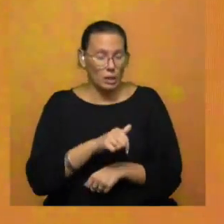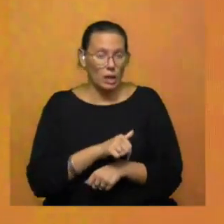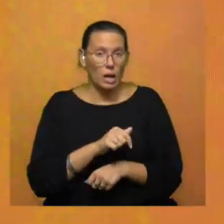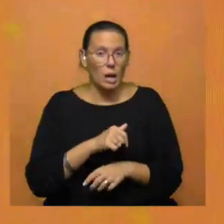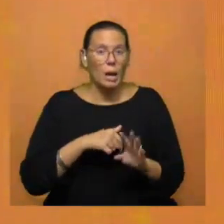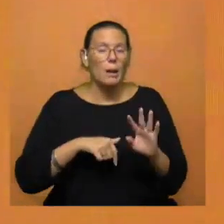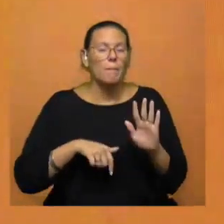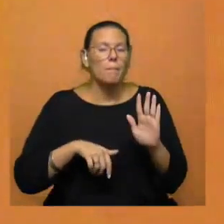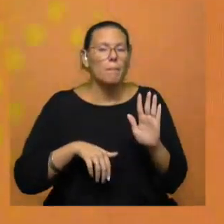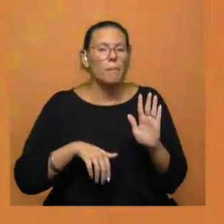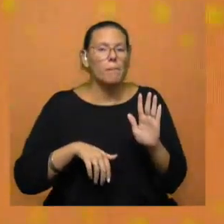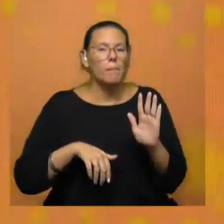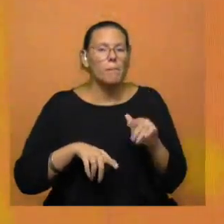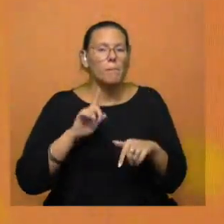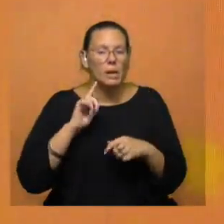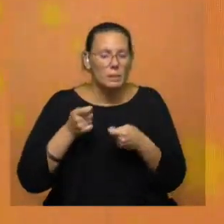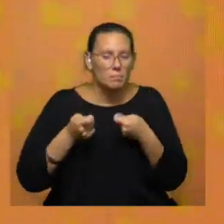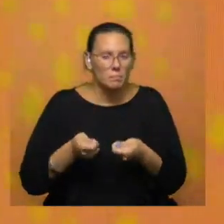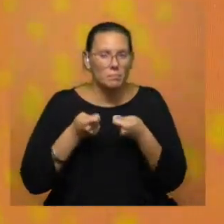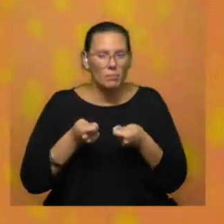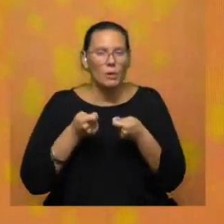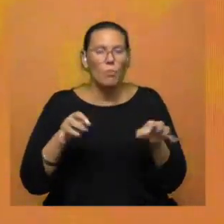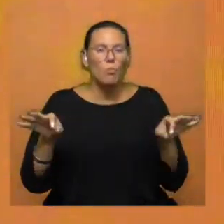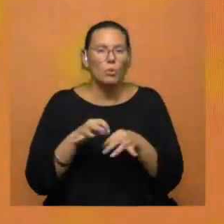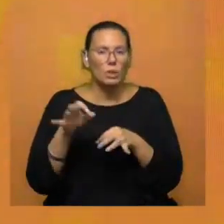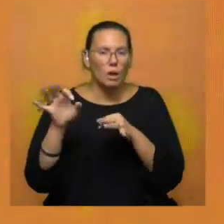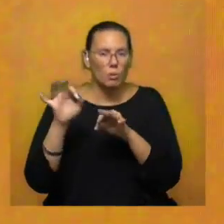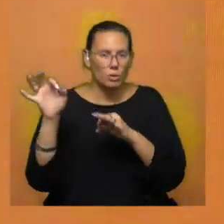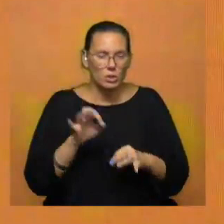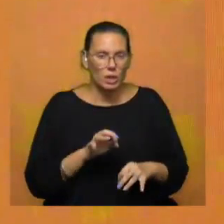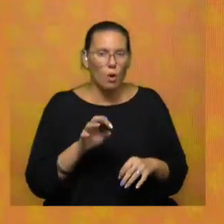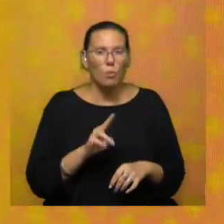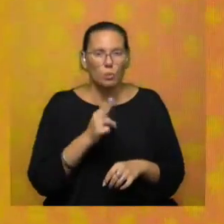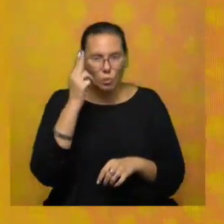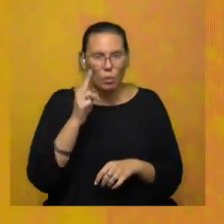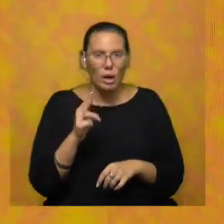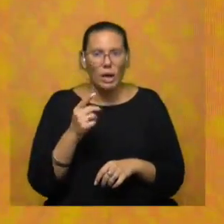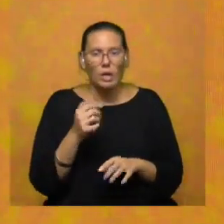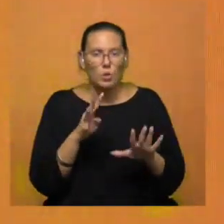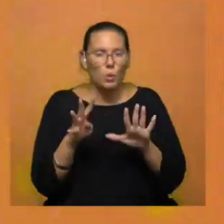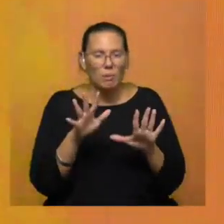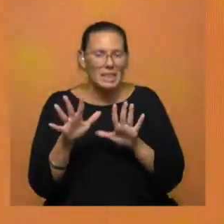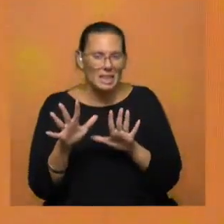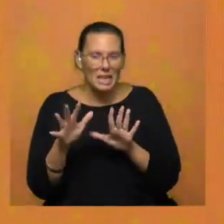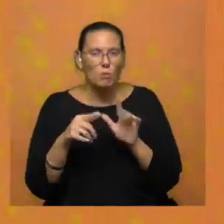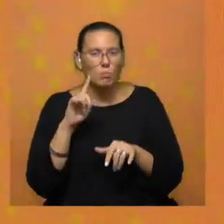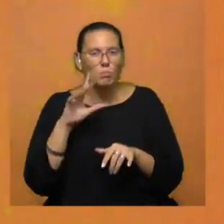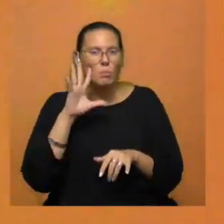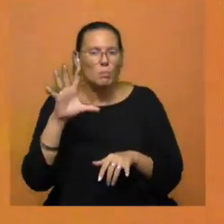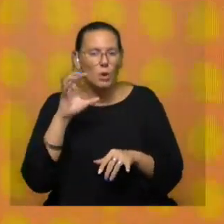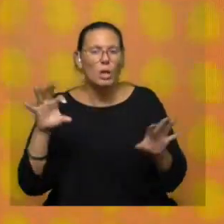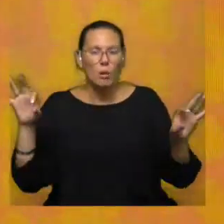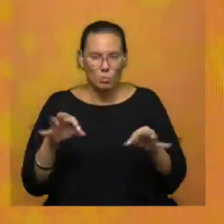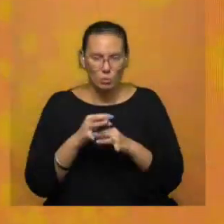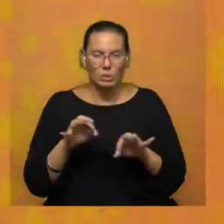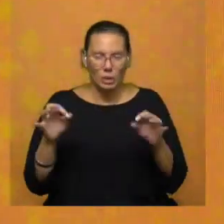más me influenció es la música cuando llegué a Uruguay, porque ya tenía como una edad más cerca de los 9, 10, con más memoria musical